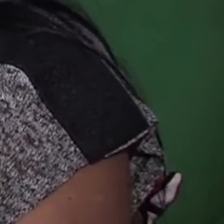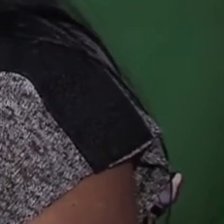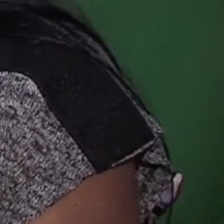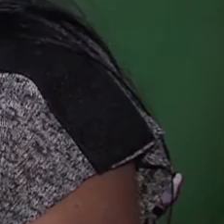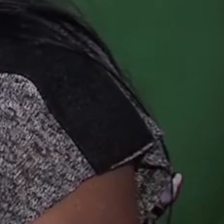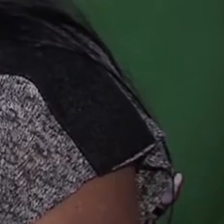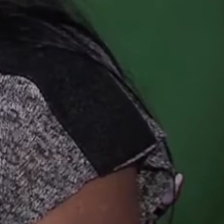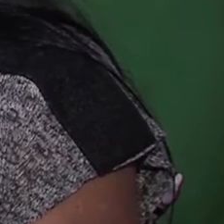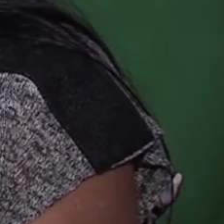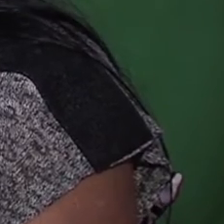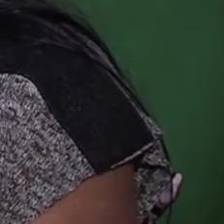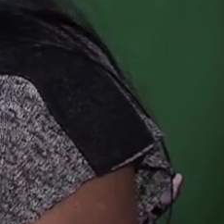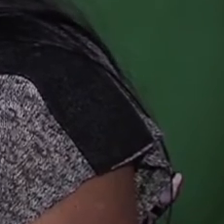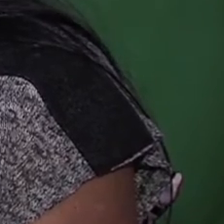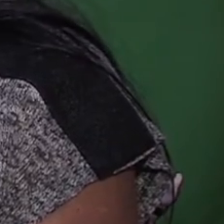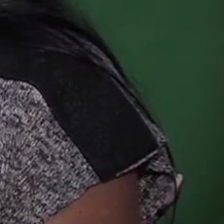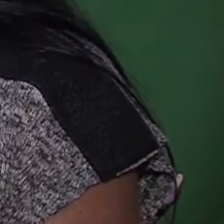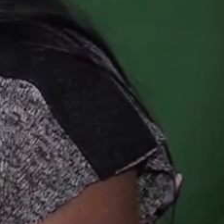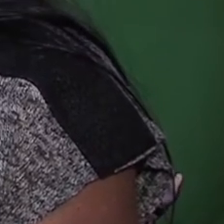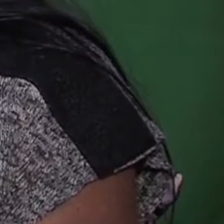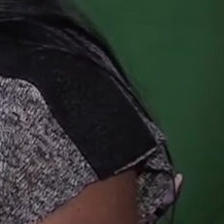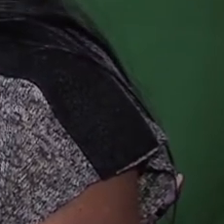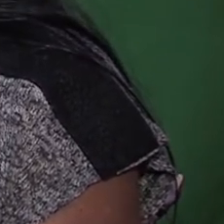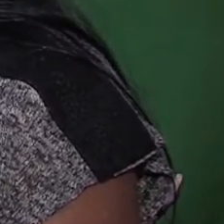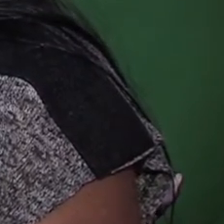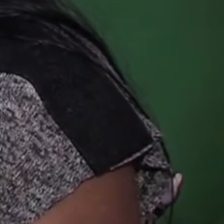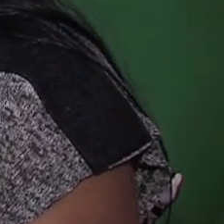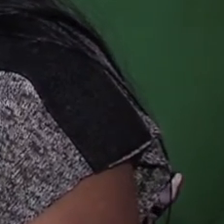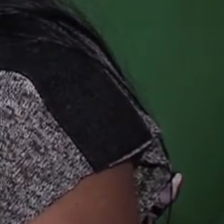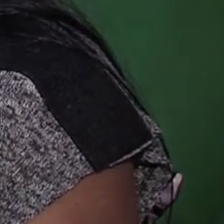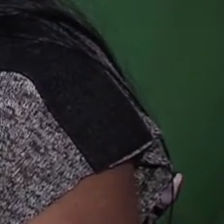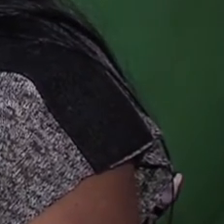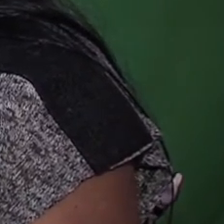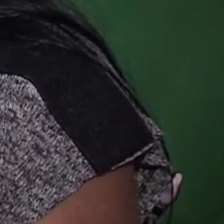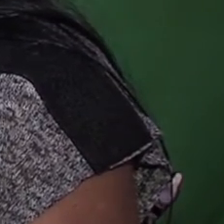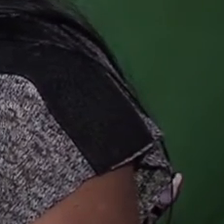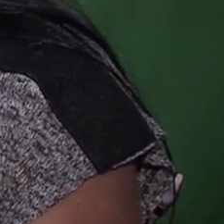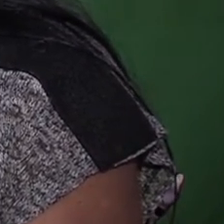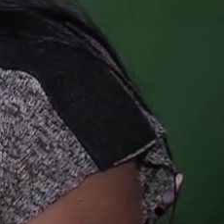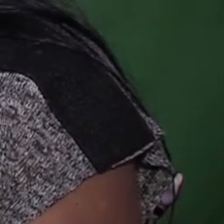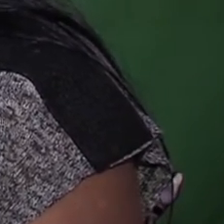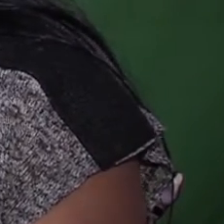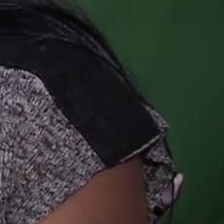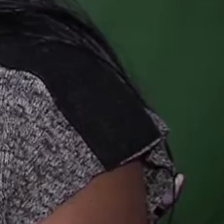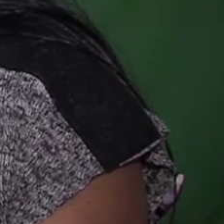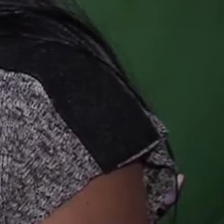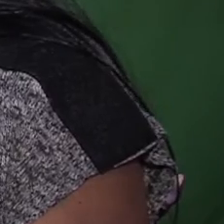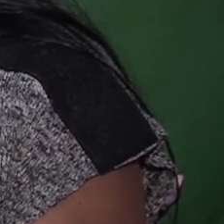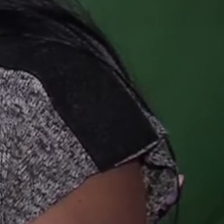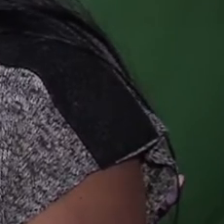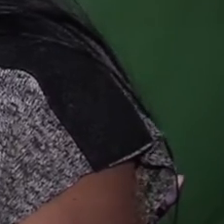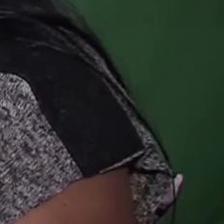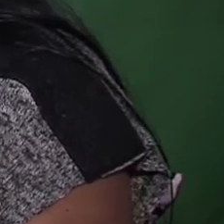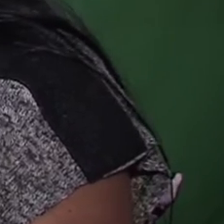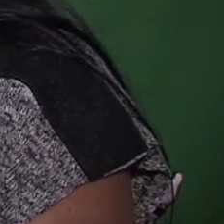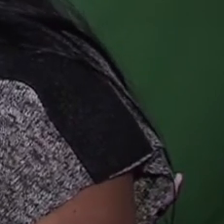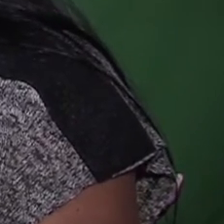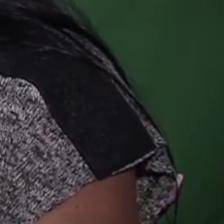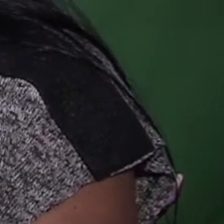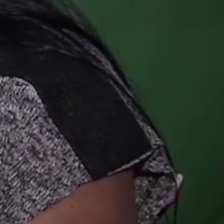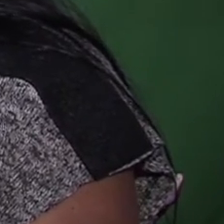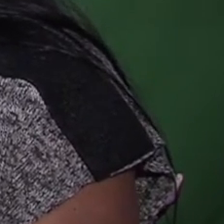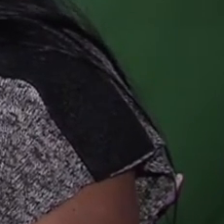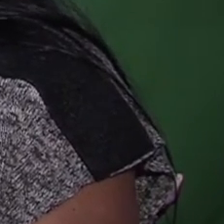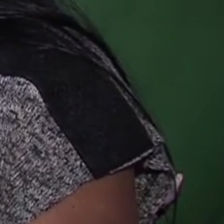han tenido prácticamente por todas las instituciones hasta que una vez un compañero de la junta directiva yo soy parte de la